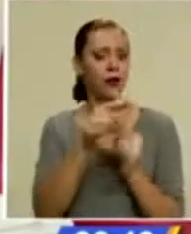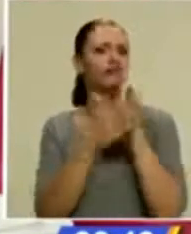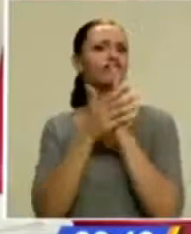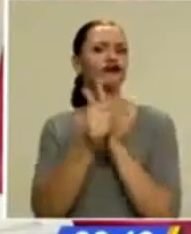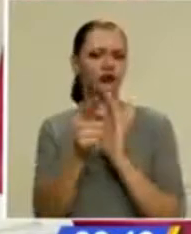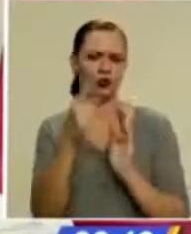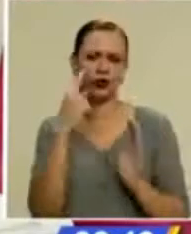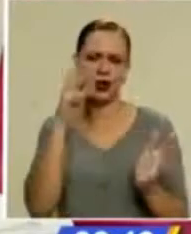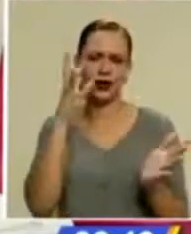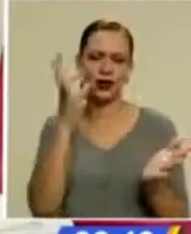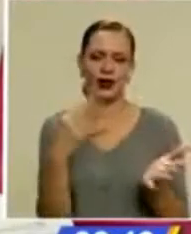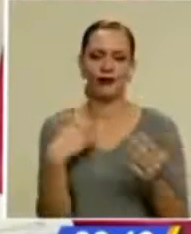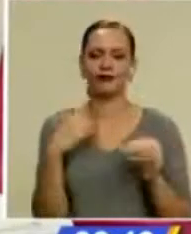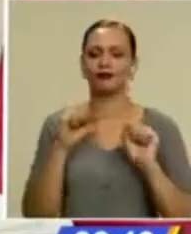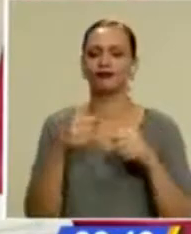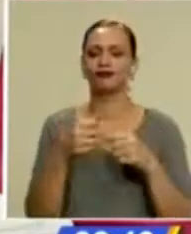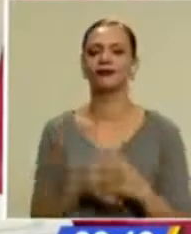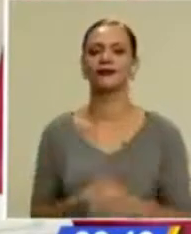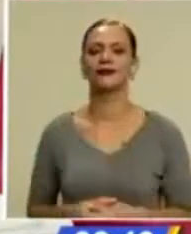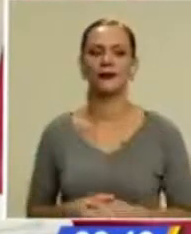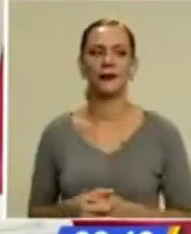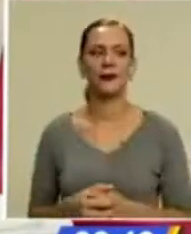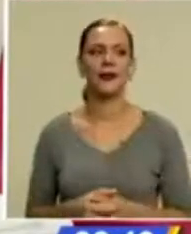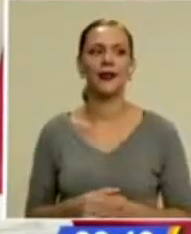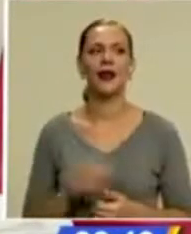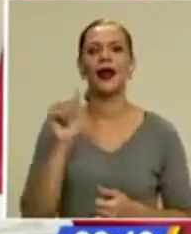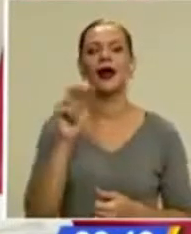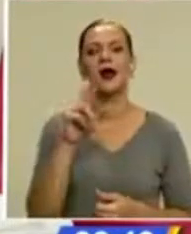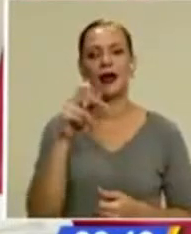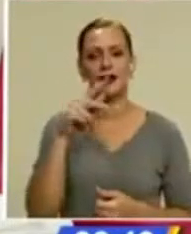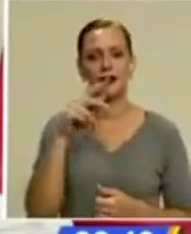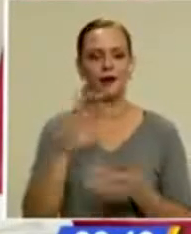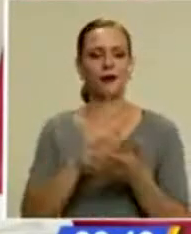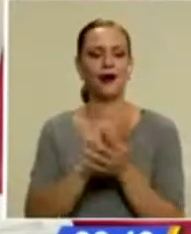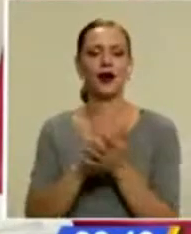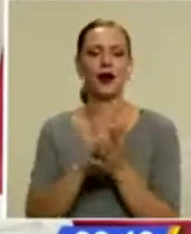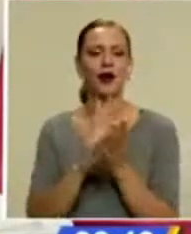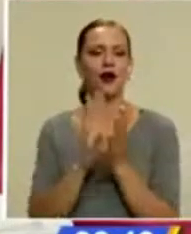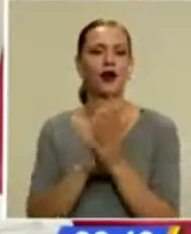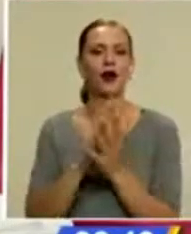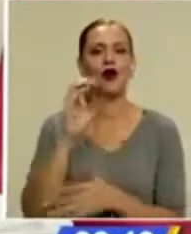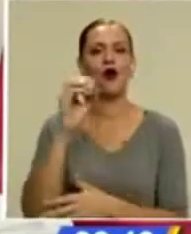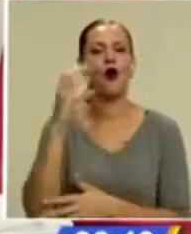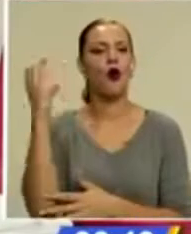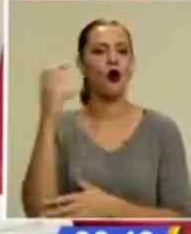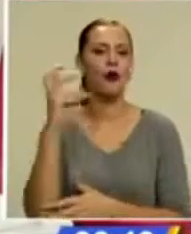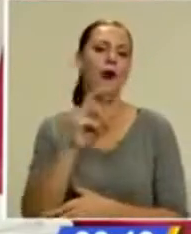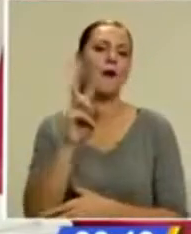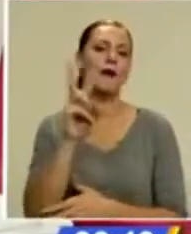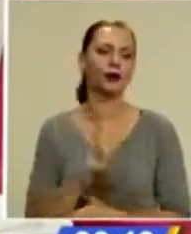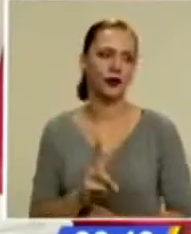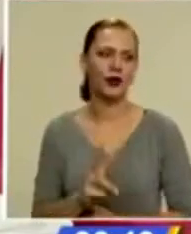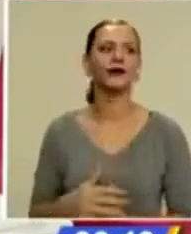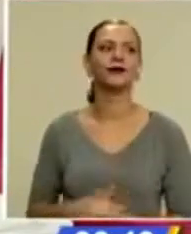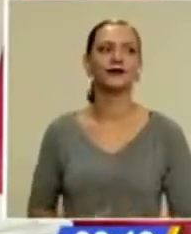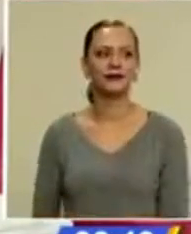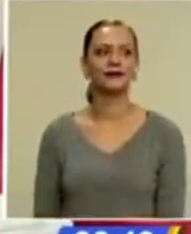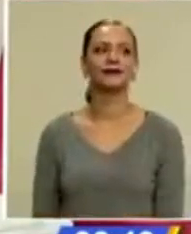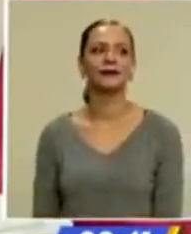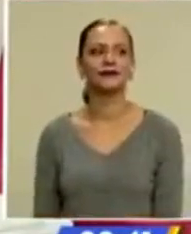qué creen? Ahí es. Arepa, ajá. Arepa colombiana o arepa venezolana.